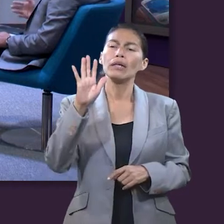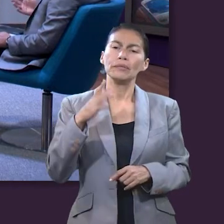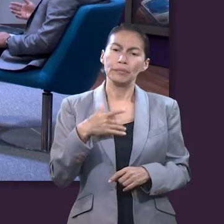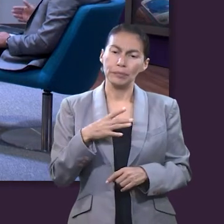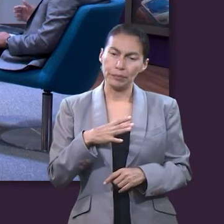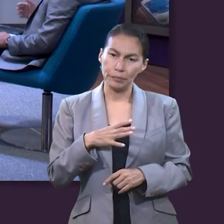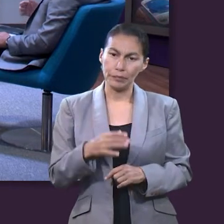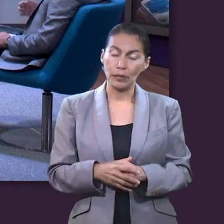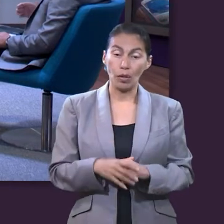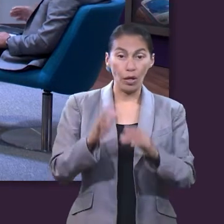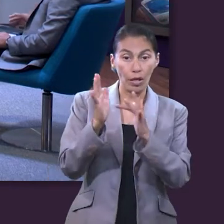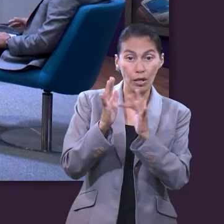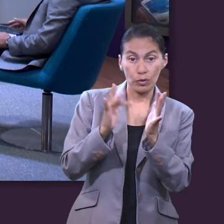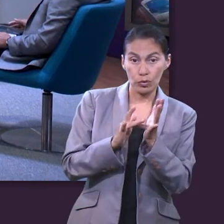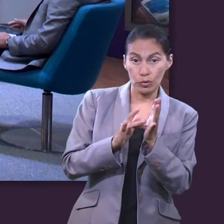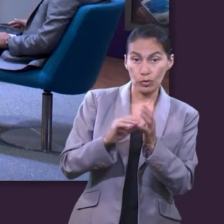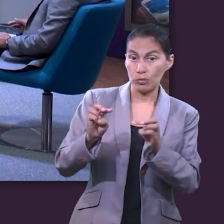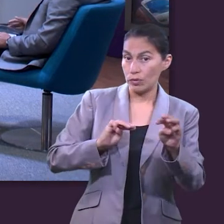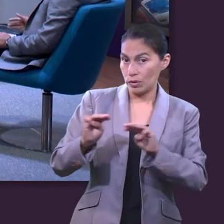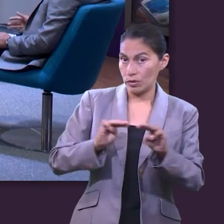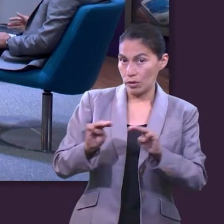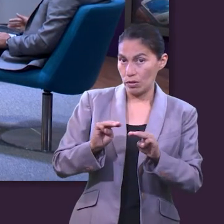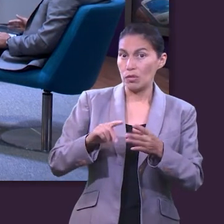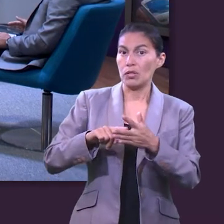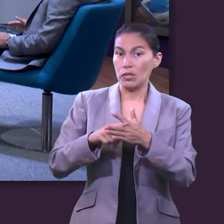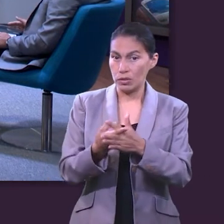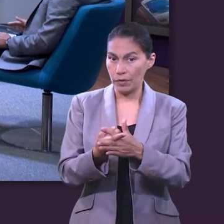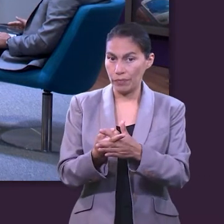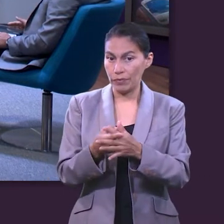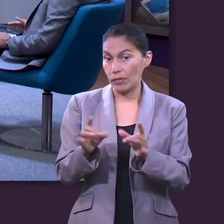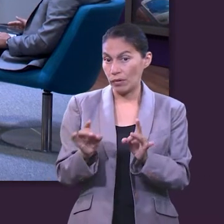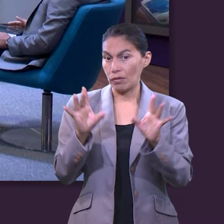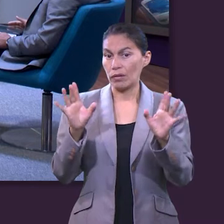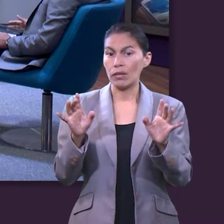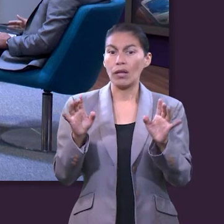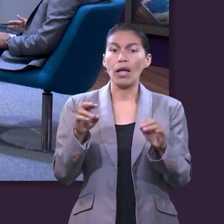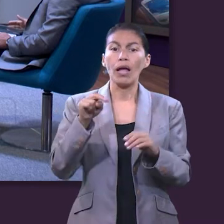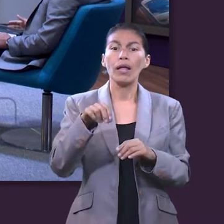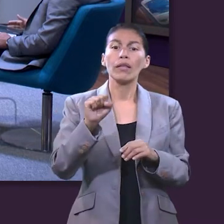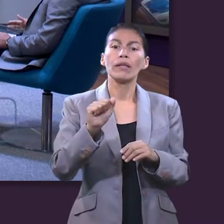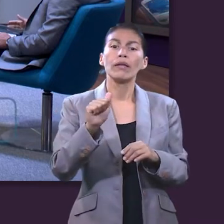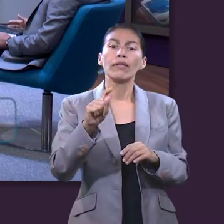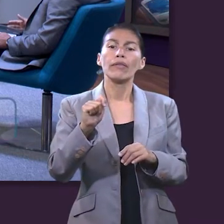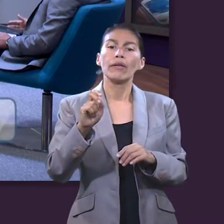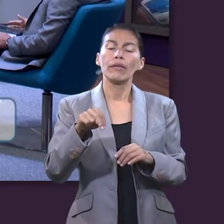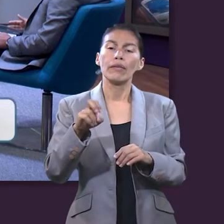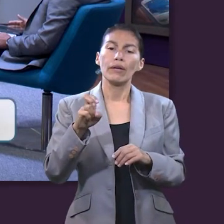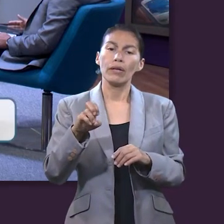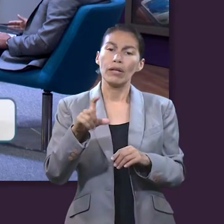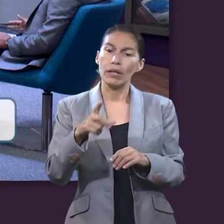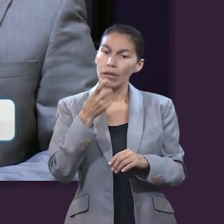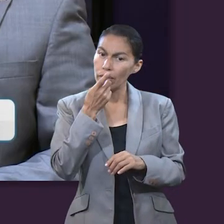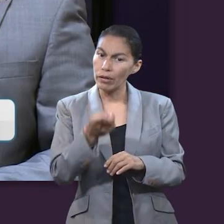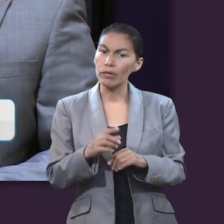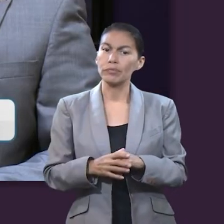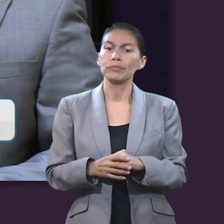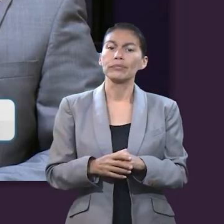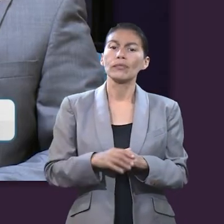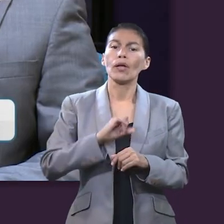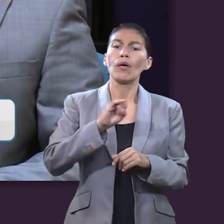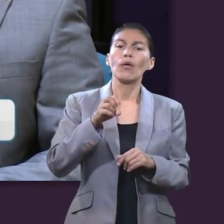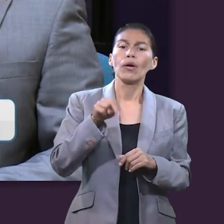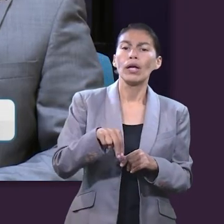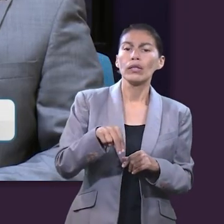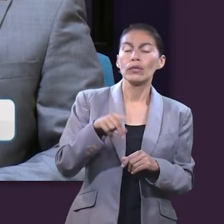Jesús ya estaba iniciando su ministerio, ¿no? Y de repente, Natanael le pregunta, y dice el texto, Natanael le dijo,